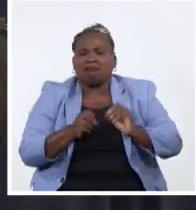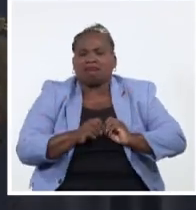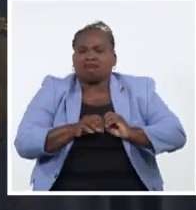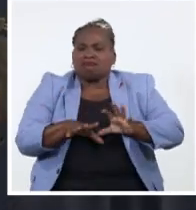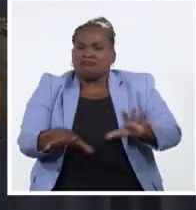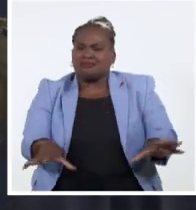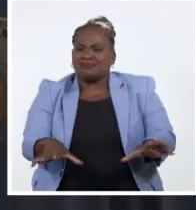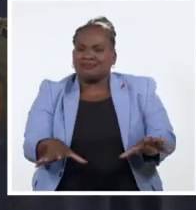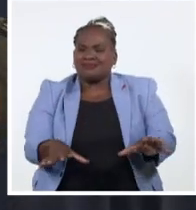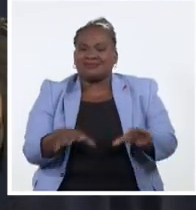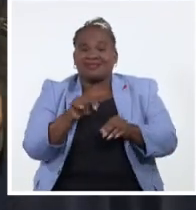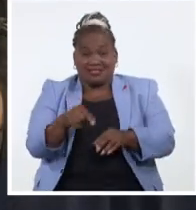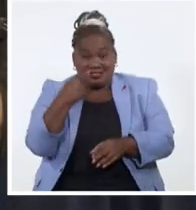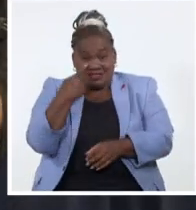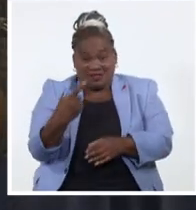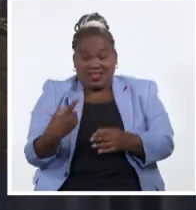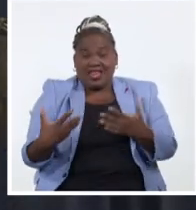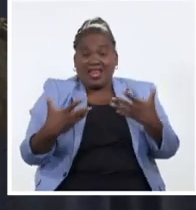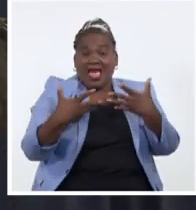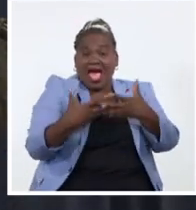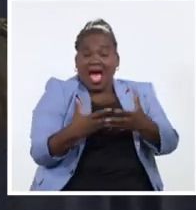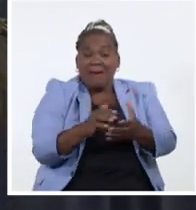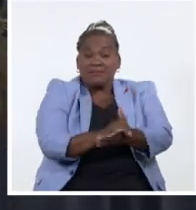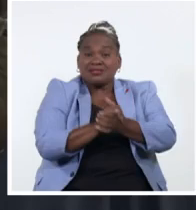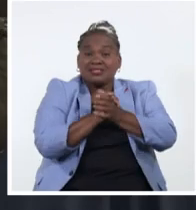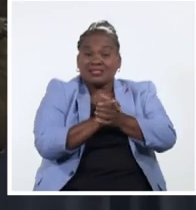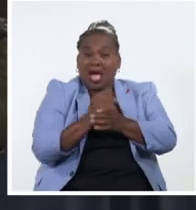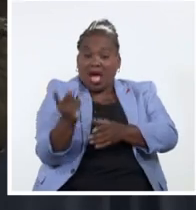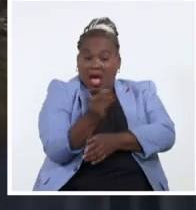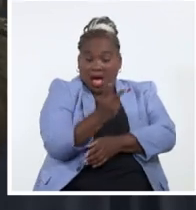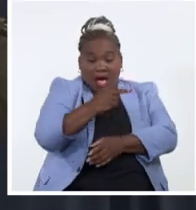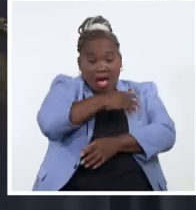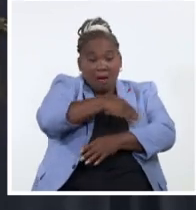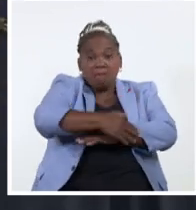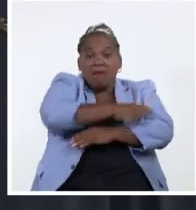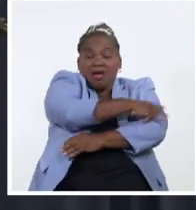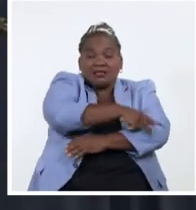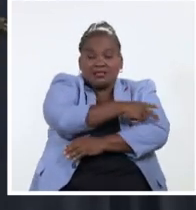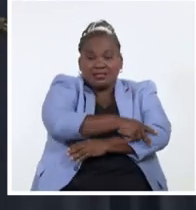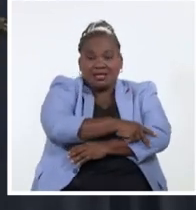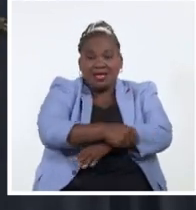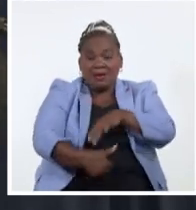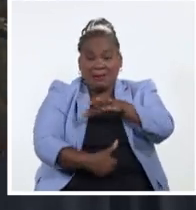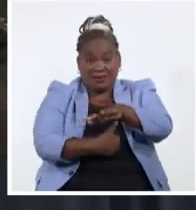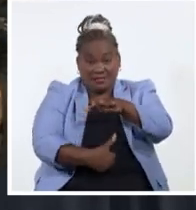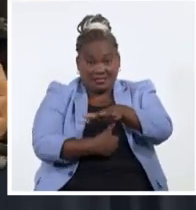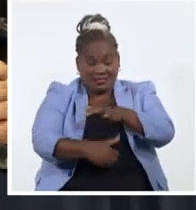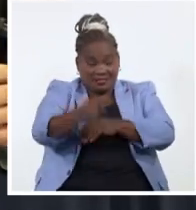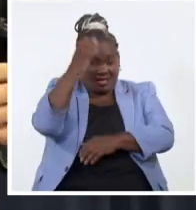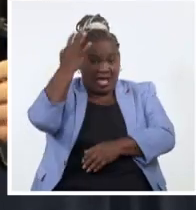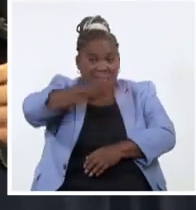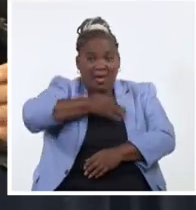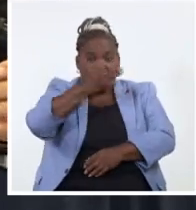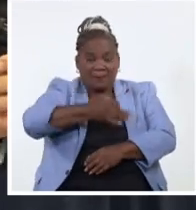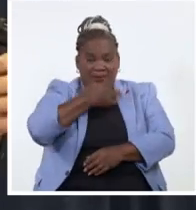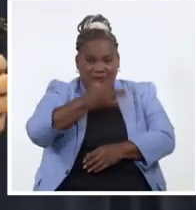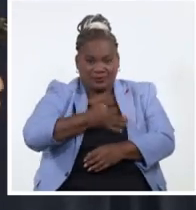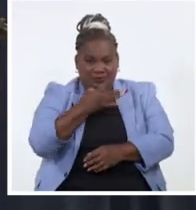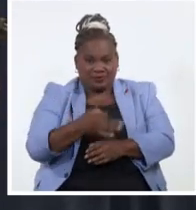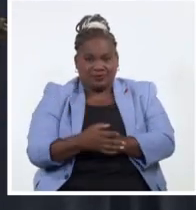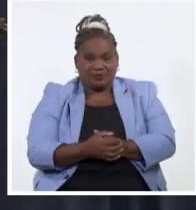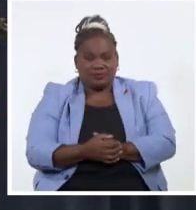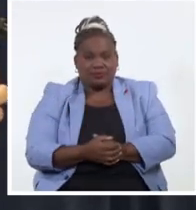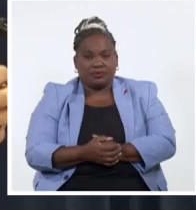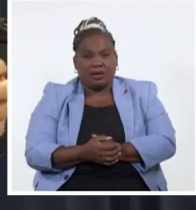la relación de hermandad y amistad entre Cuba y Barbados Díaz canel actualizó a los participantes en el intercambio sobre